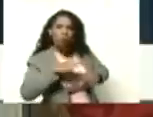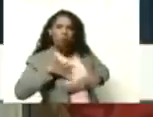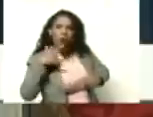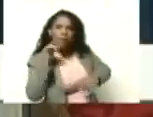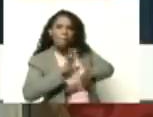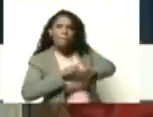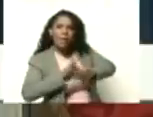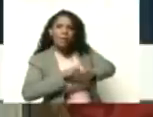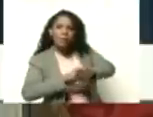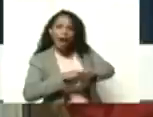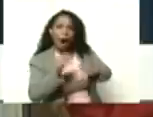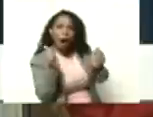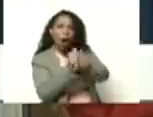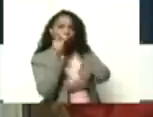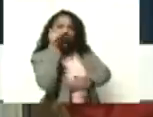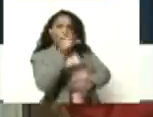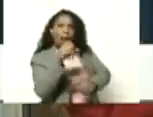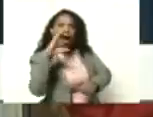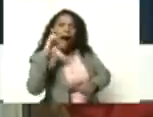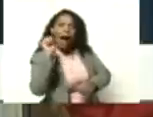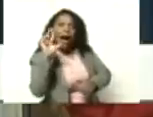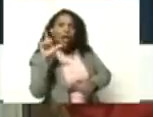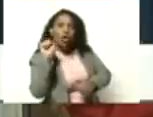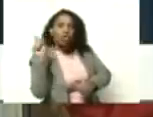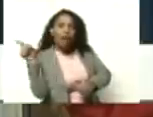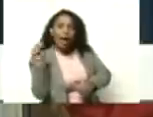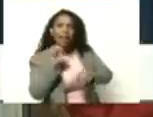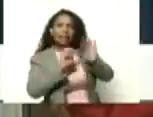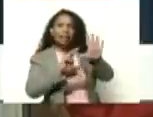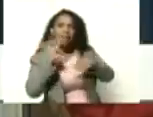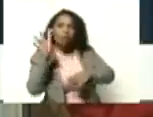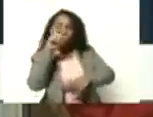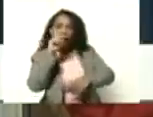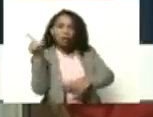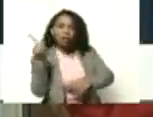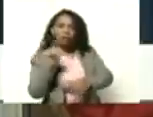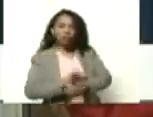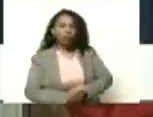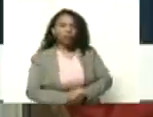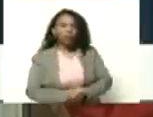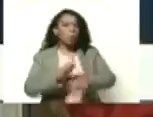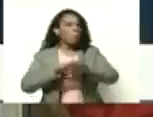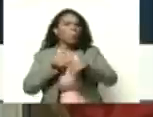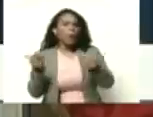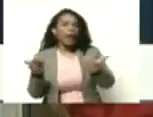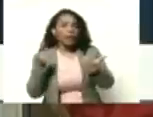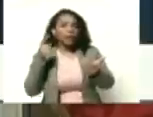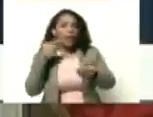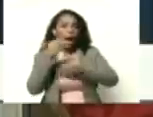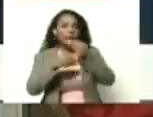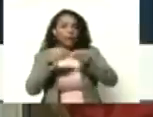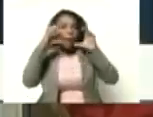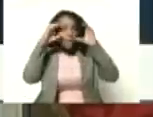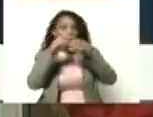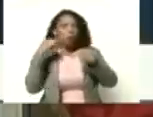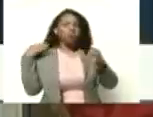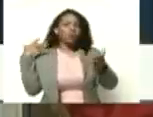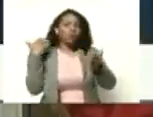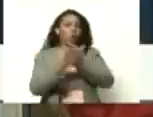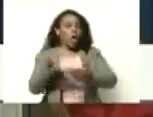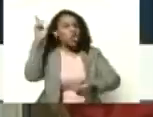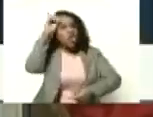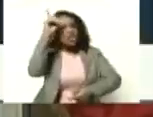con carlos lana 74 a sus 74 años de edad dedicado de hace mucho tiempo a la docencia